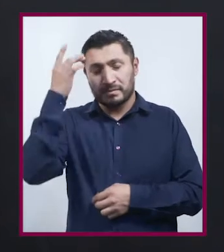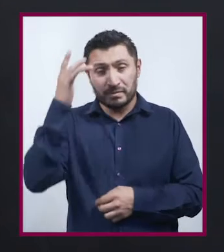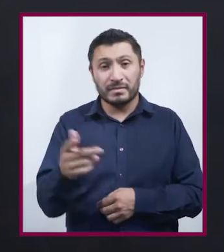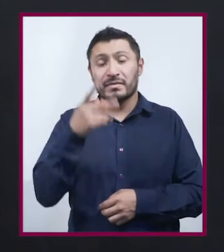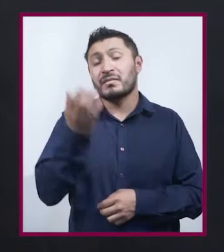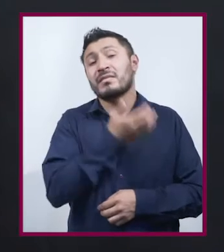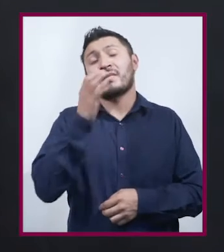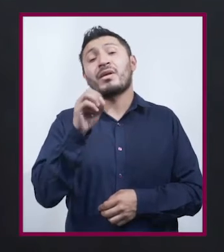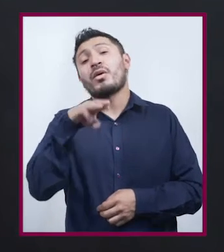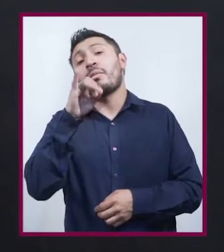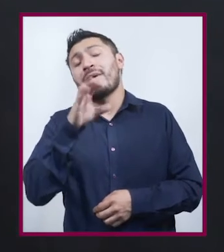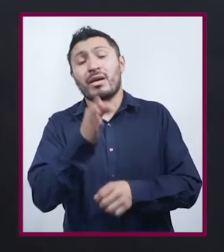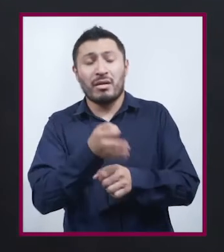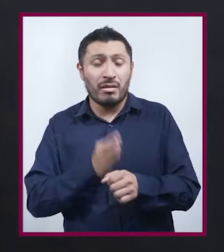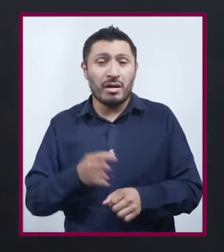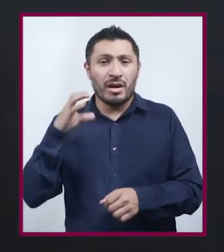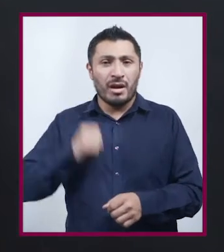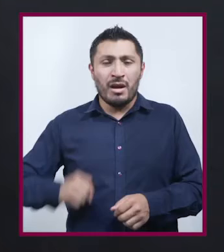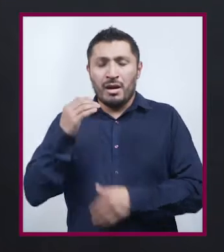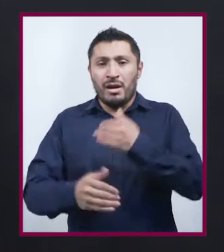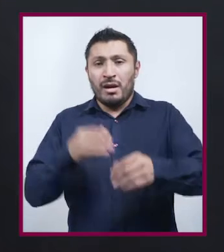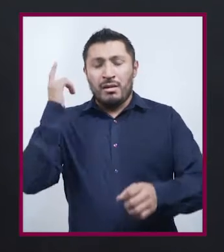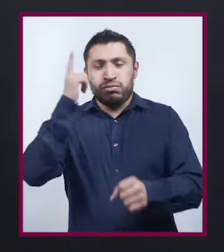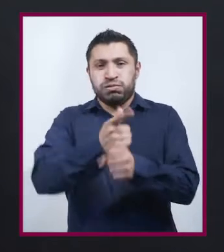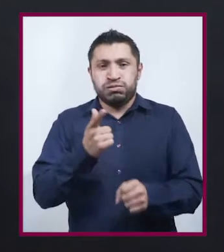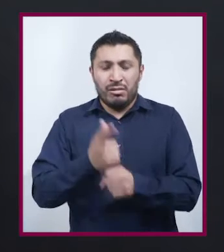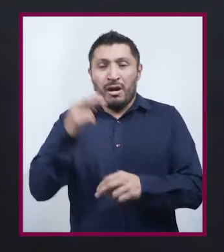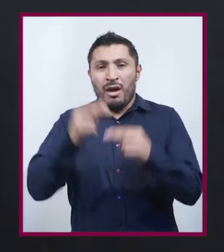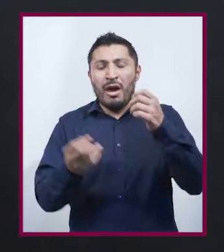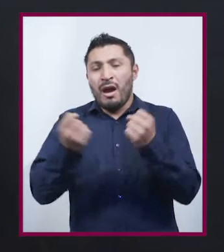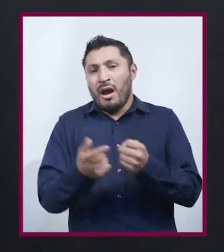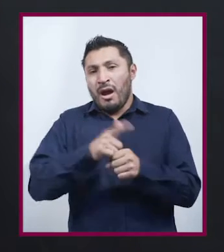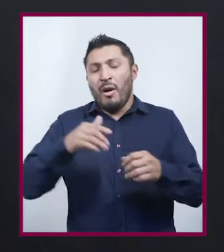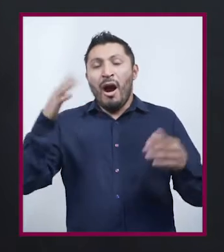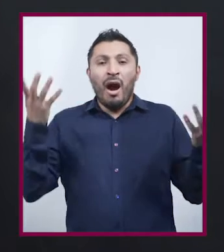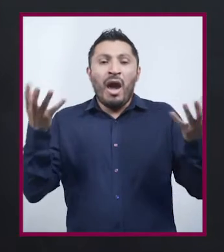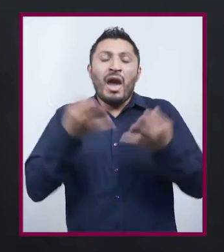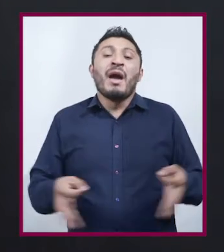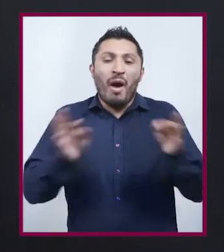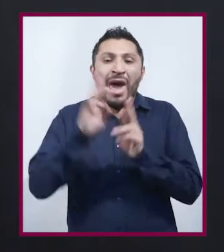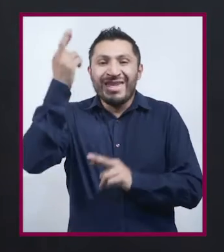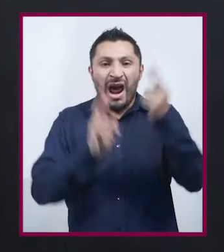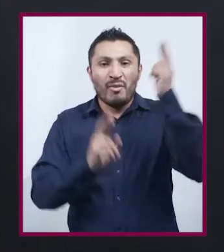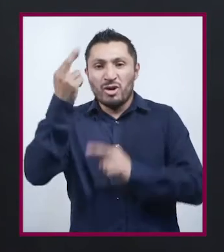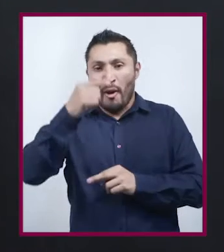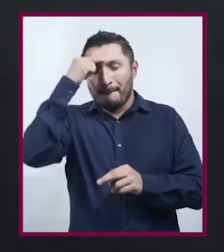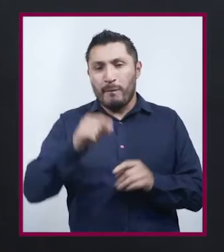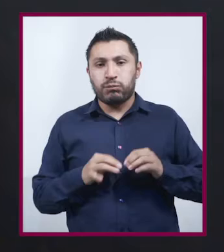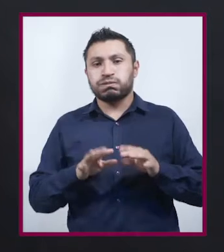y de un popular cómico pasó, siglos después, a identificar una clase social que hizo una importante revolución,